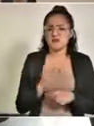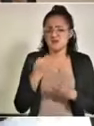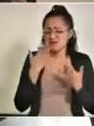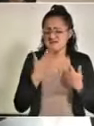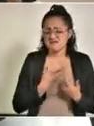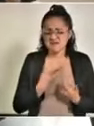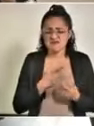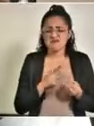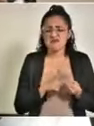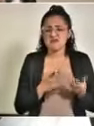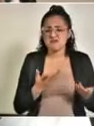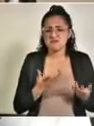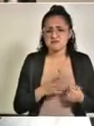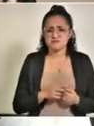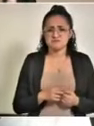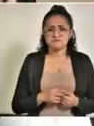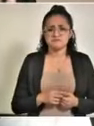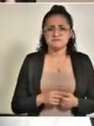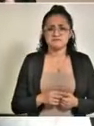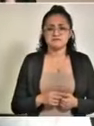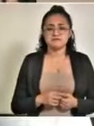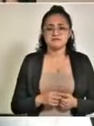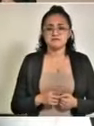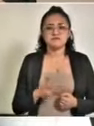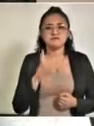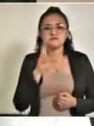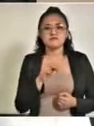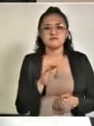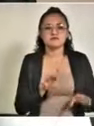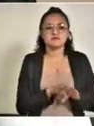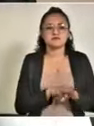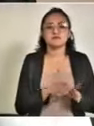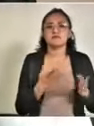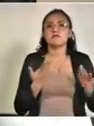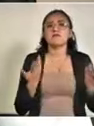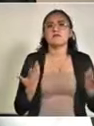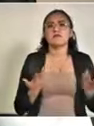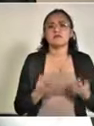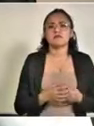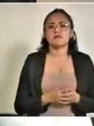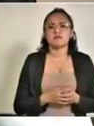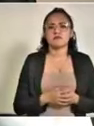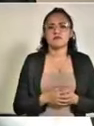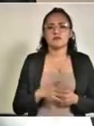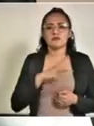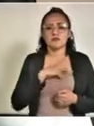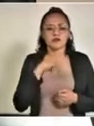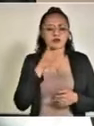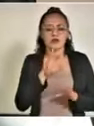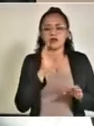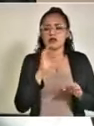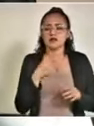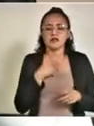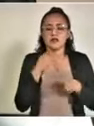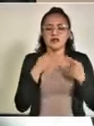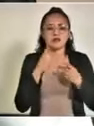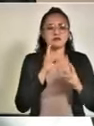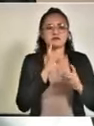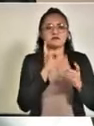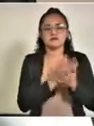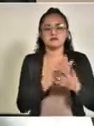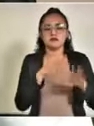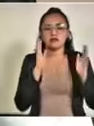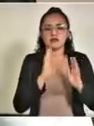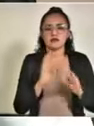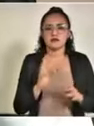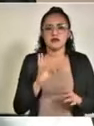tengo? ¿Vale? O sea, no nos basamos nosotros en nuestras decisiones con